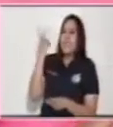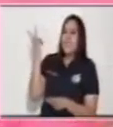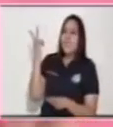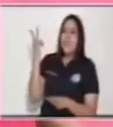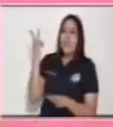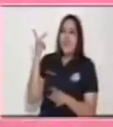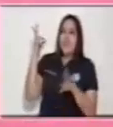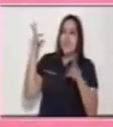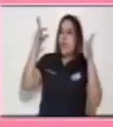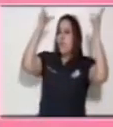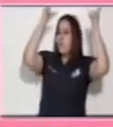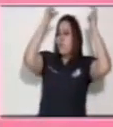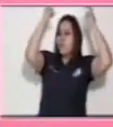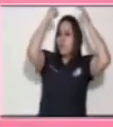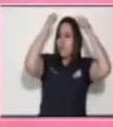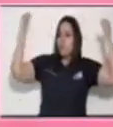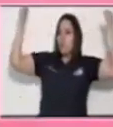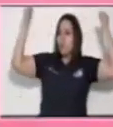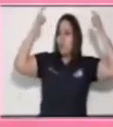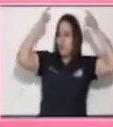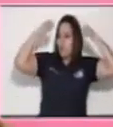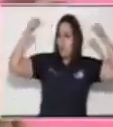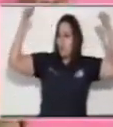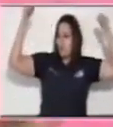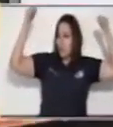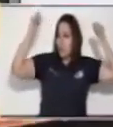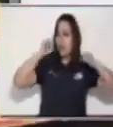Sombreros. Son sombreros.